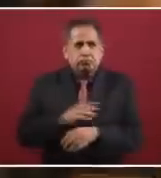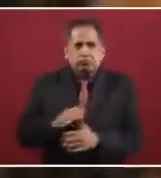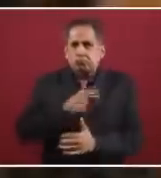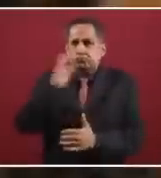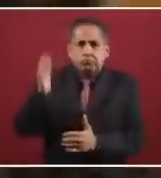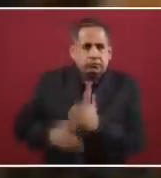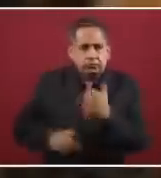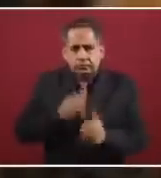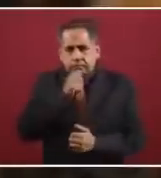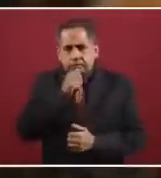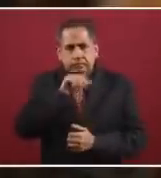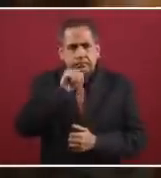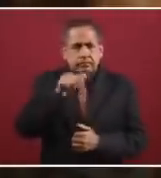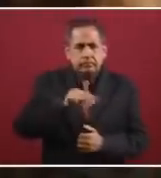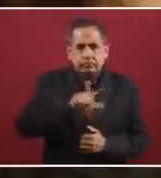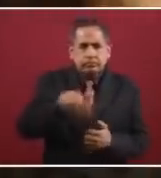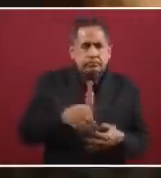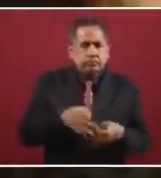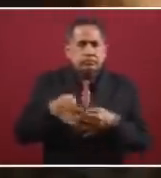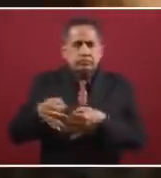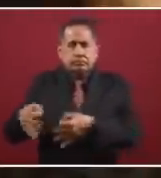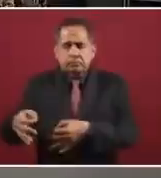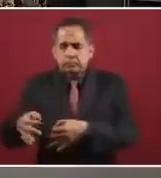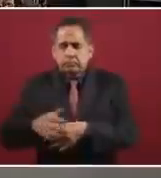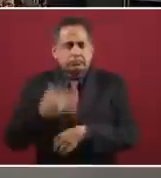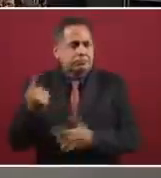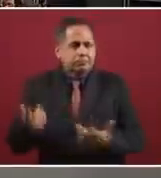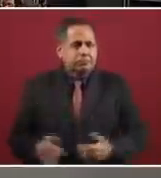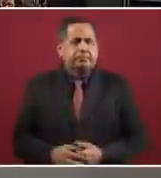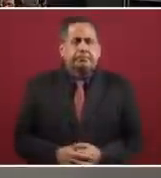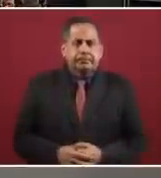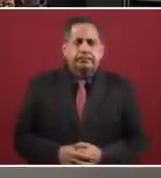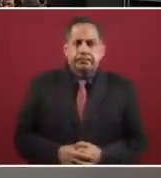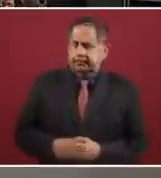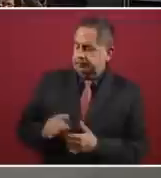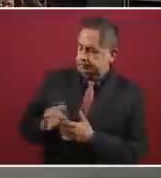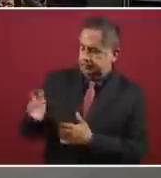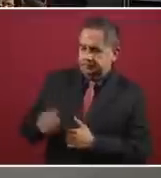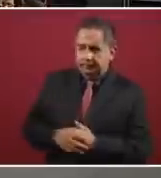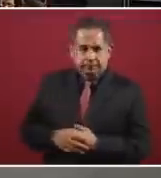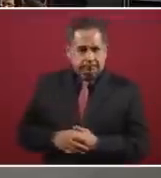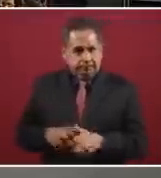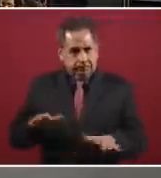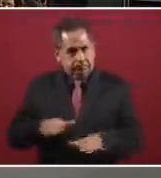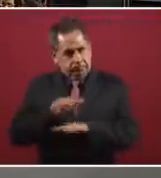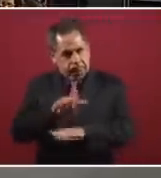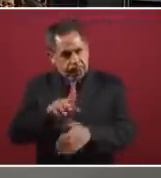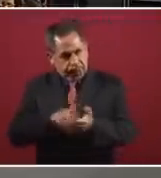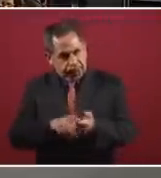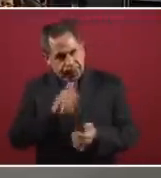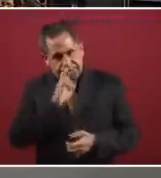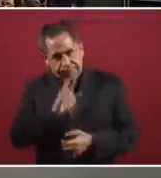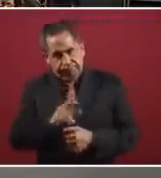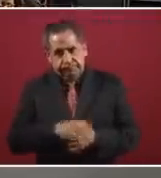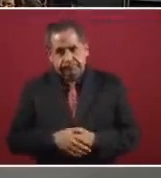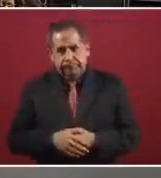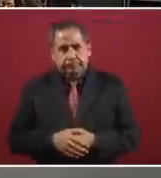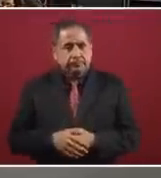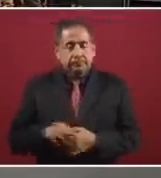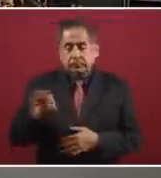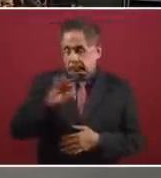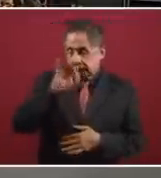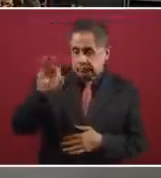este retraso nuevamente. Muchas gracias. Bueno, acerca de cuánto